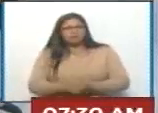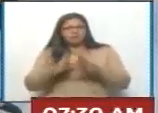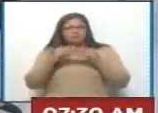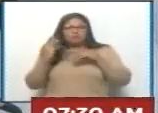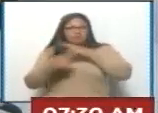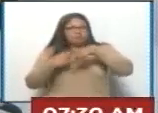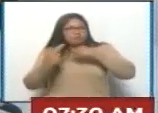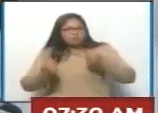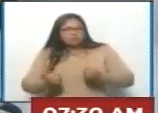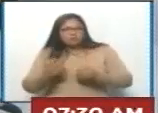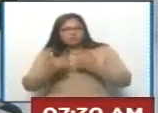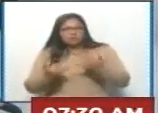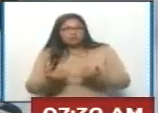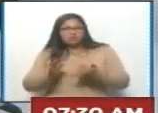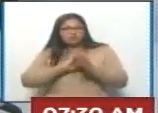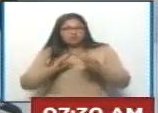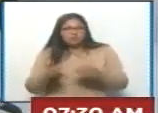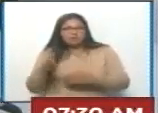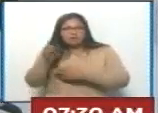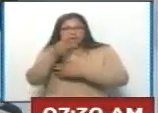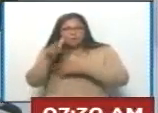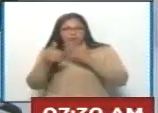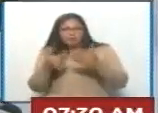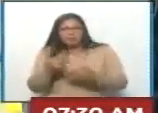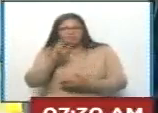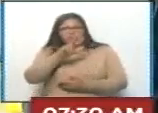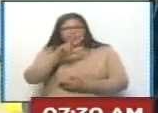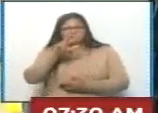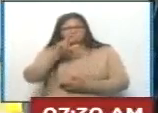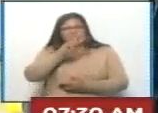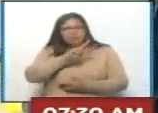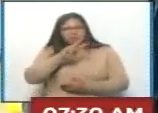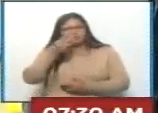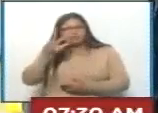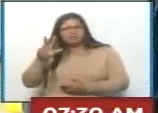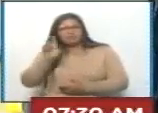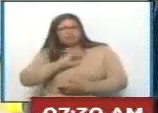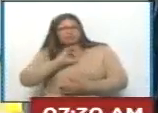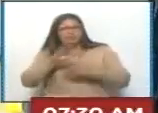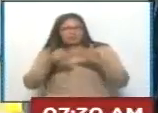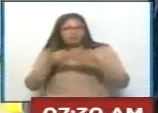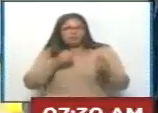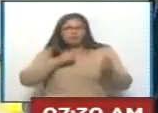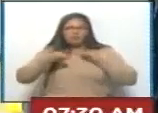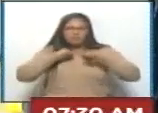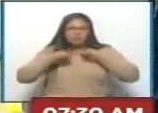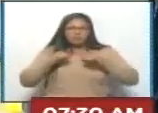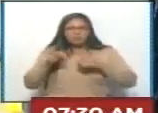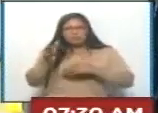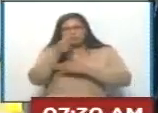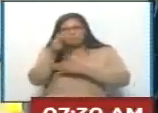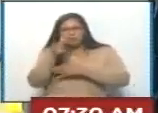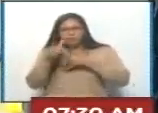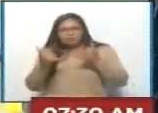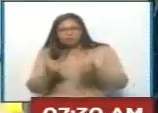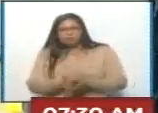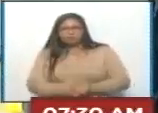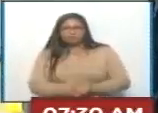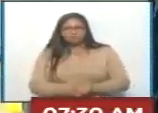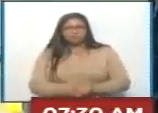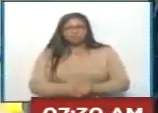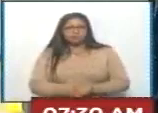que contar con armas. En el 23 de enero surgió un movimiento armado, poderoso,